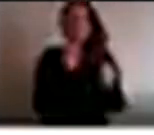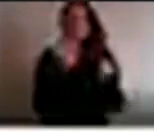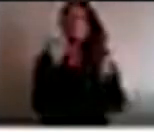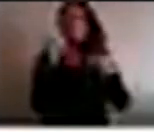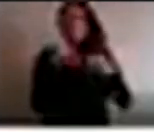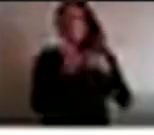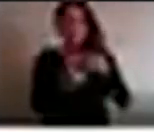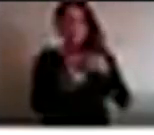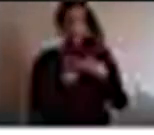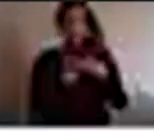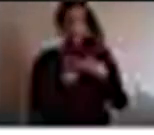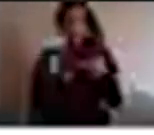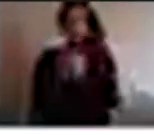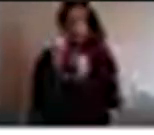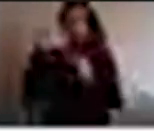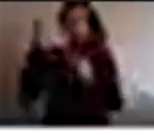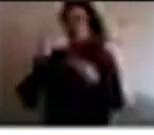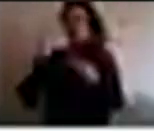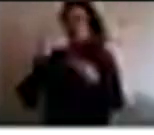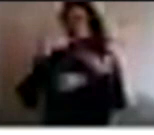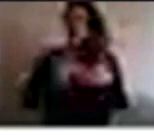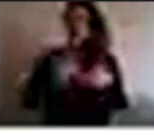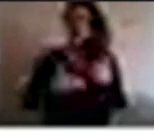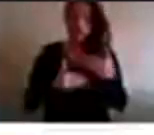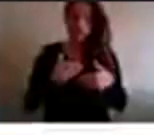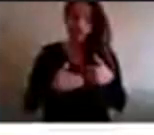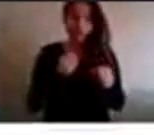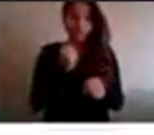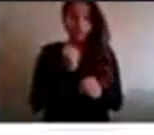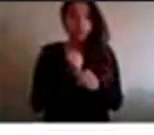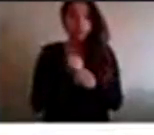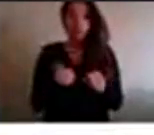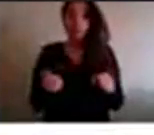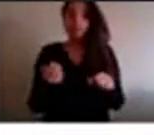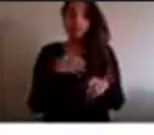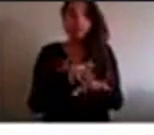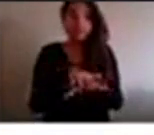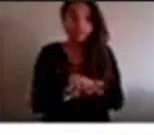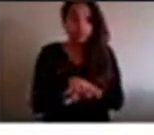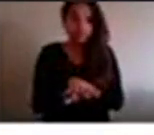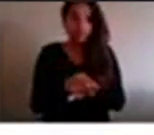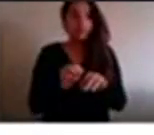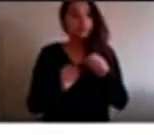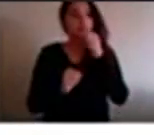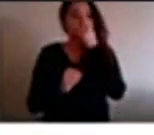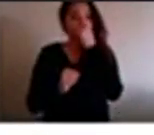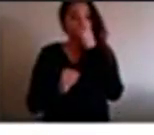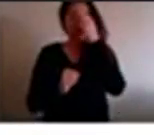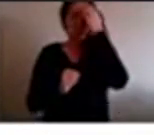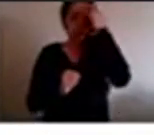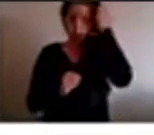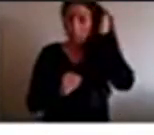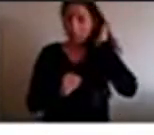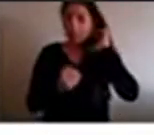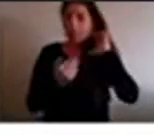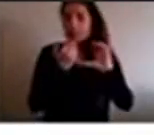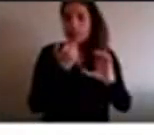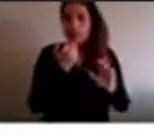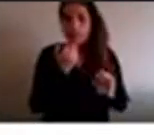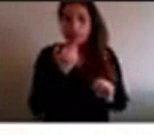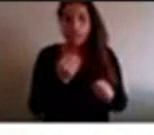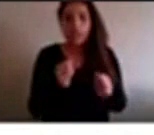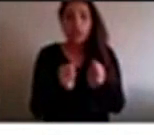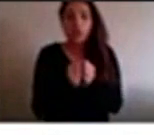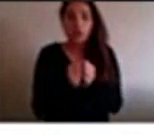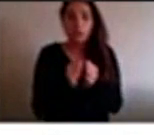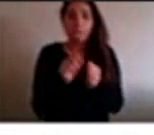se adelanten procesos de formación, sea trabajando con el SENA, Institución para la Formación para el Trabajo,